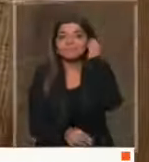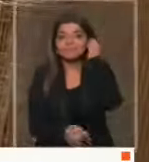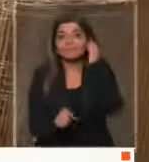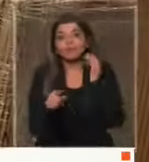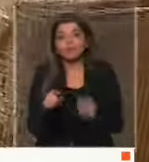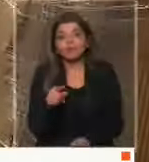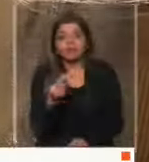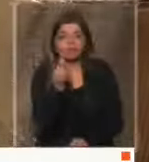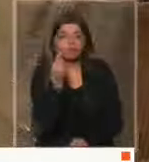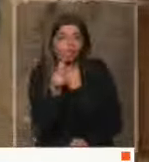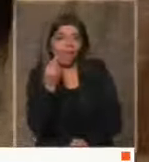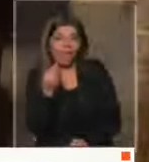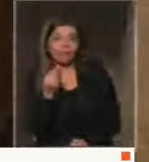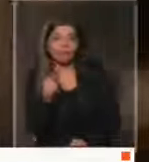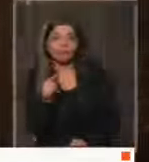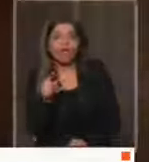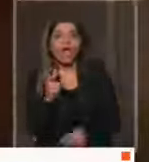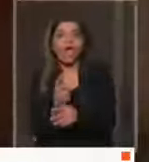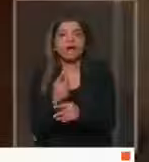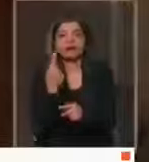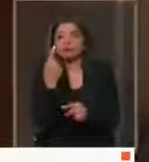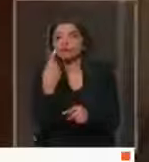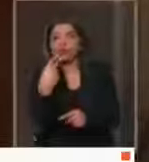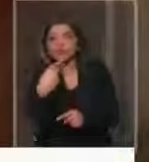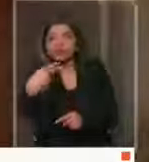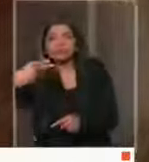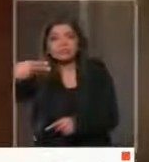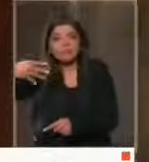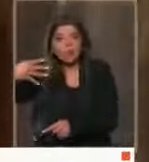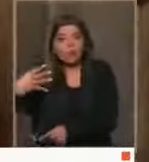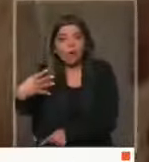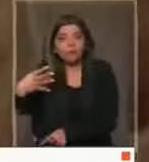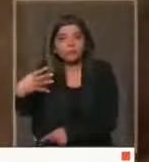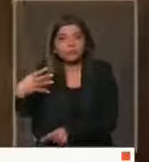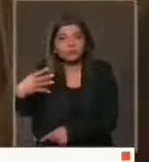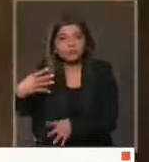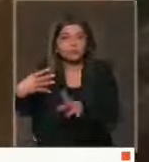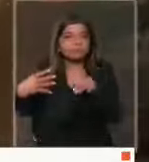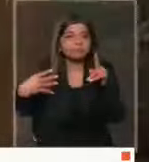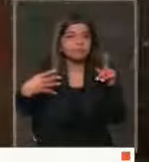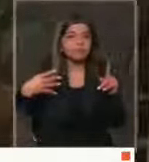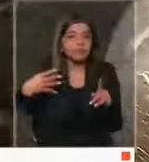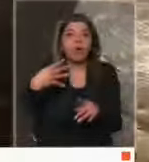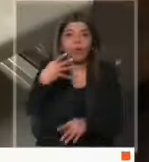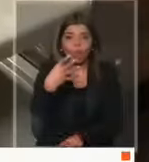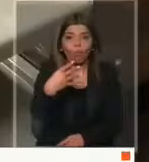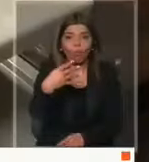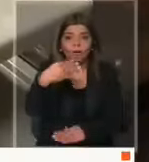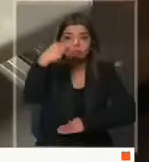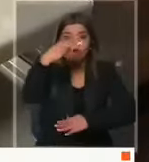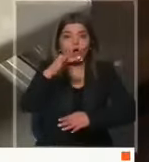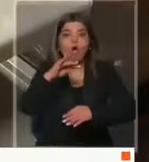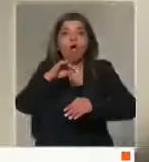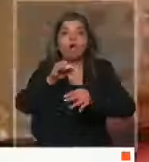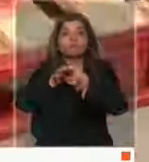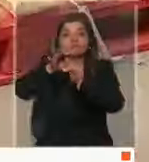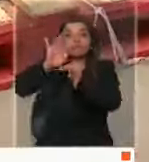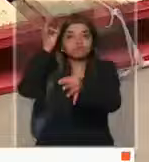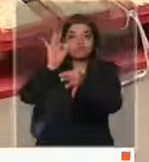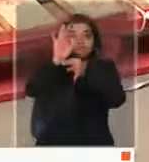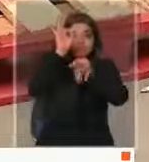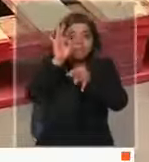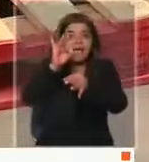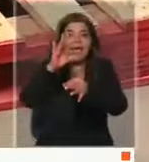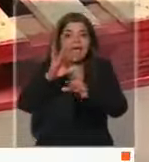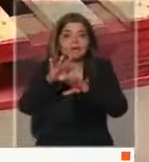Este está buenísimo, mira. Acá tenemos uno, dos, tres, cuatro. Cuatro califón. Mira,